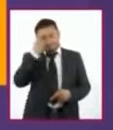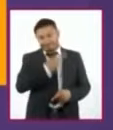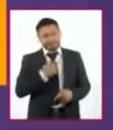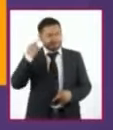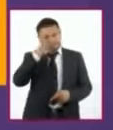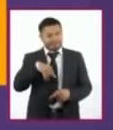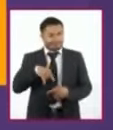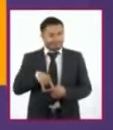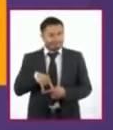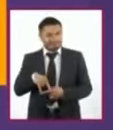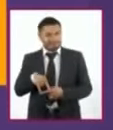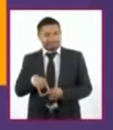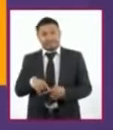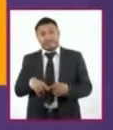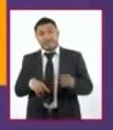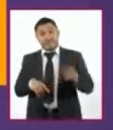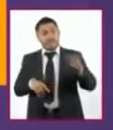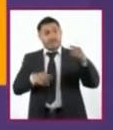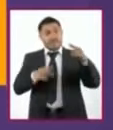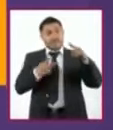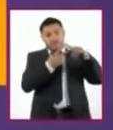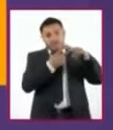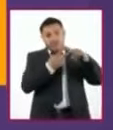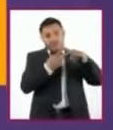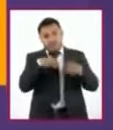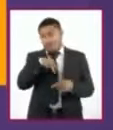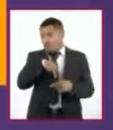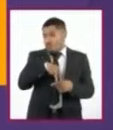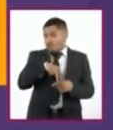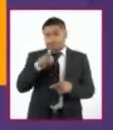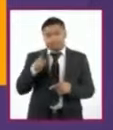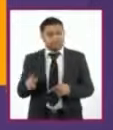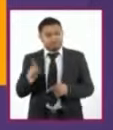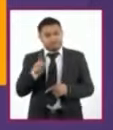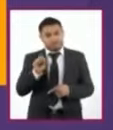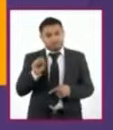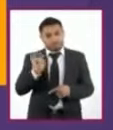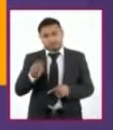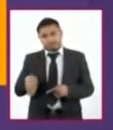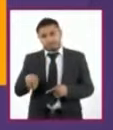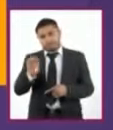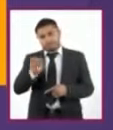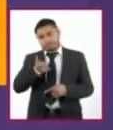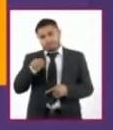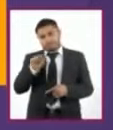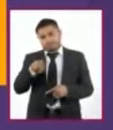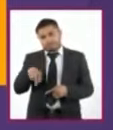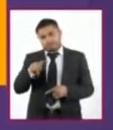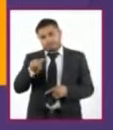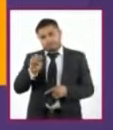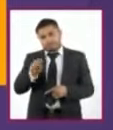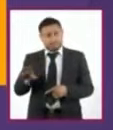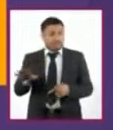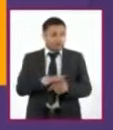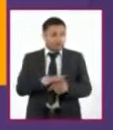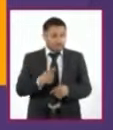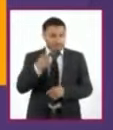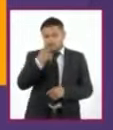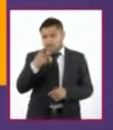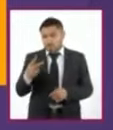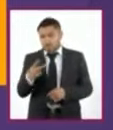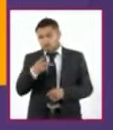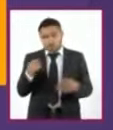corte, se formaron dos triángulos semejantes, porque ambos tienen sus ángulos y lados de la